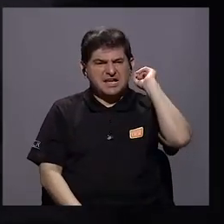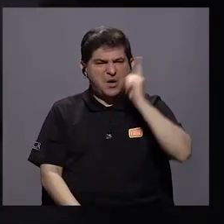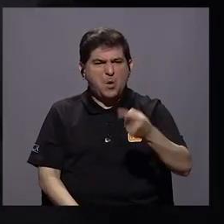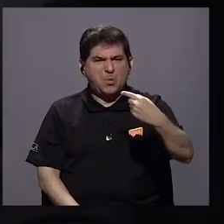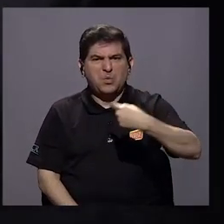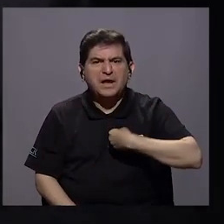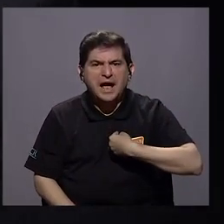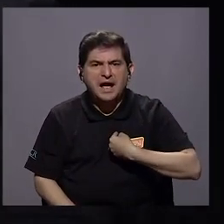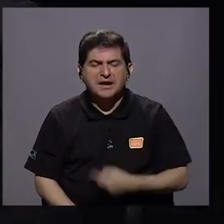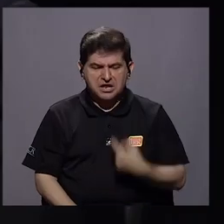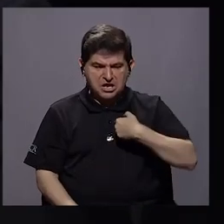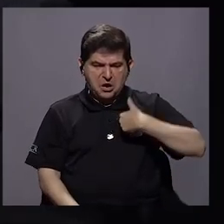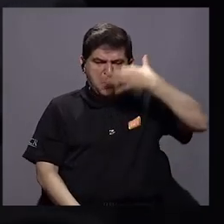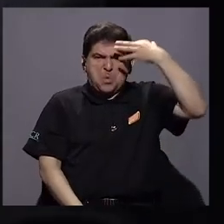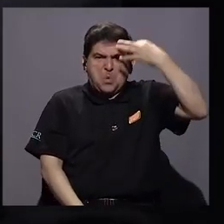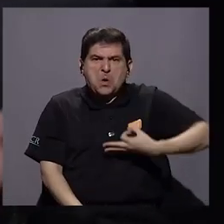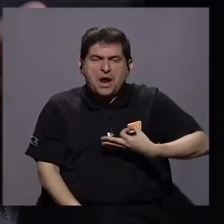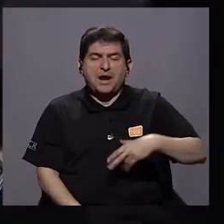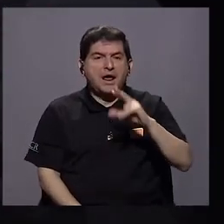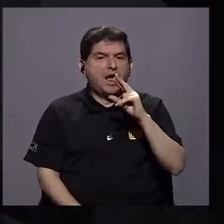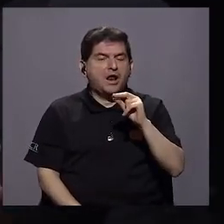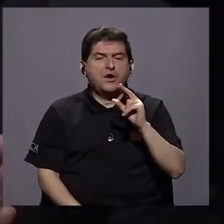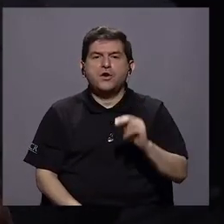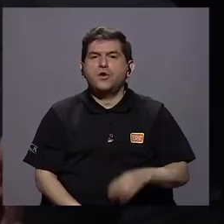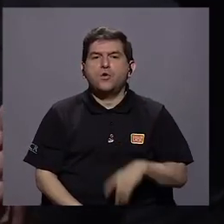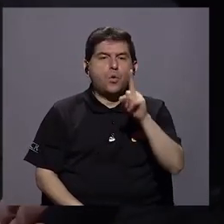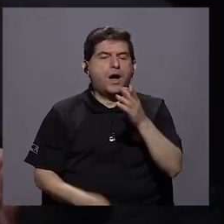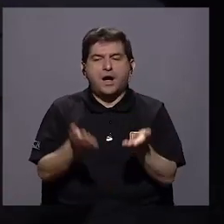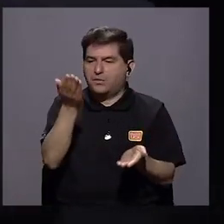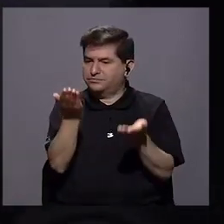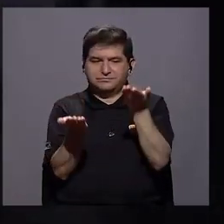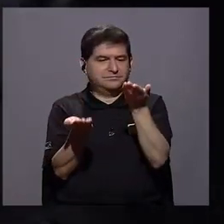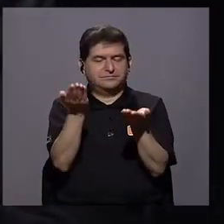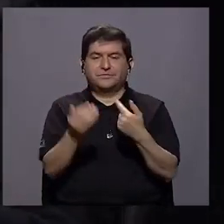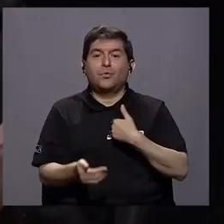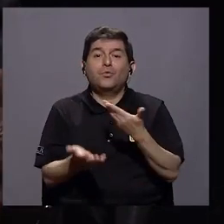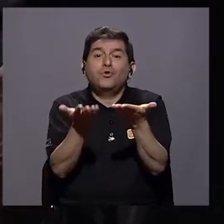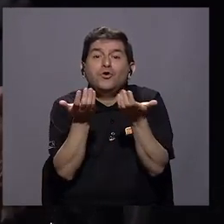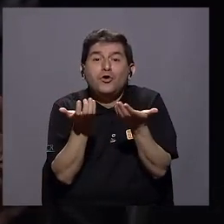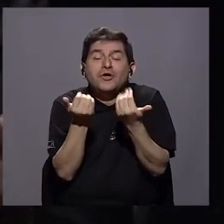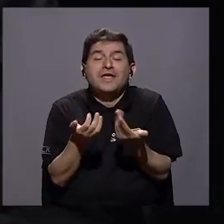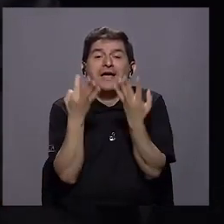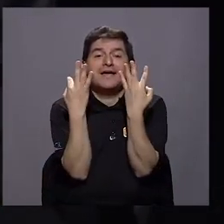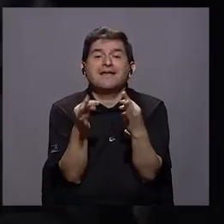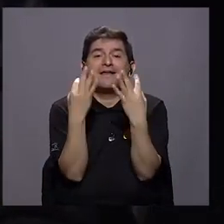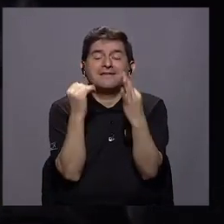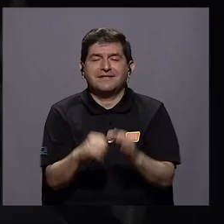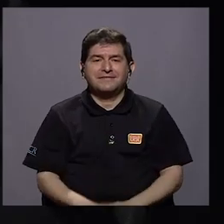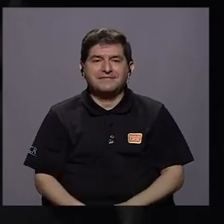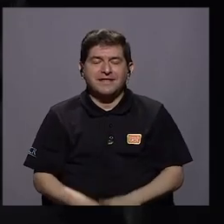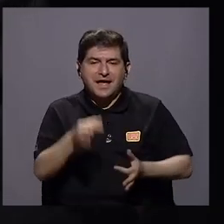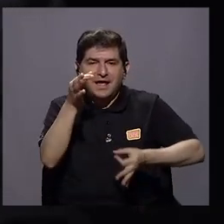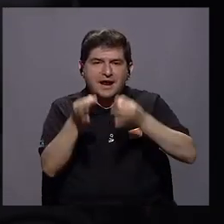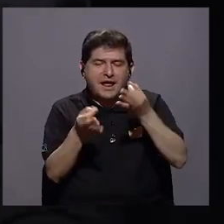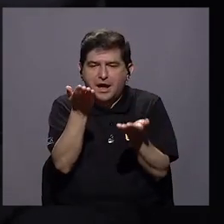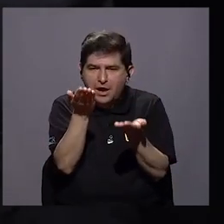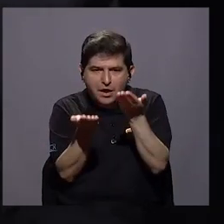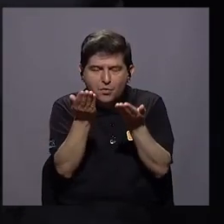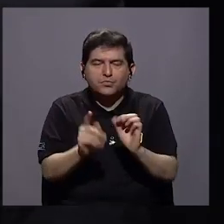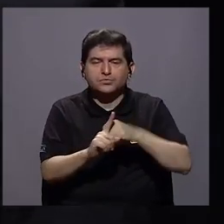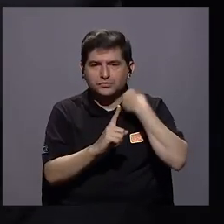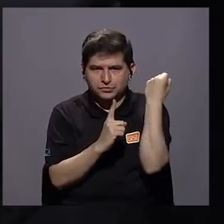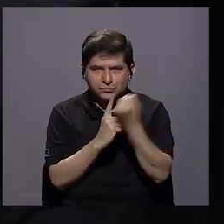imponerle a uno y de convencerlo a uno, no de llegar a un justo balance, que eso es lo que uno quiere y uno pretende, que se llegue a un justo balance